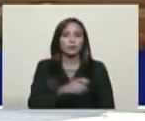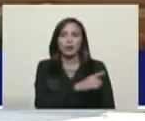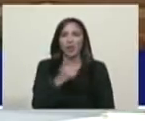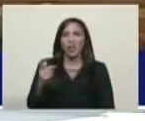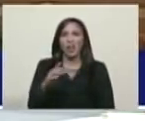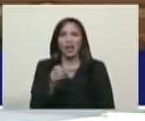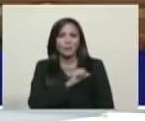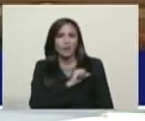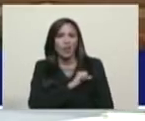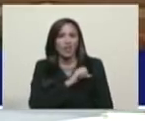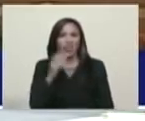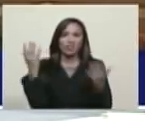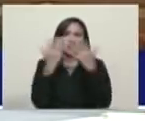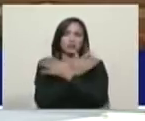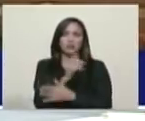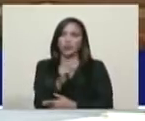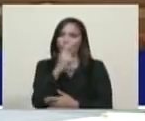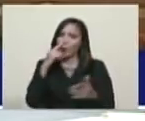nadie. Siga para adelante.